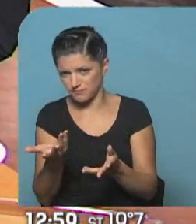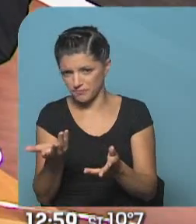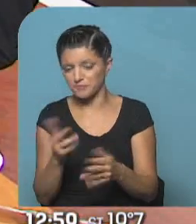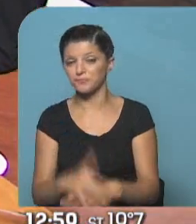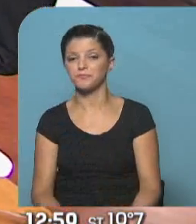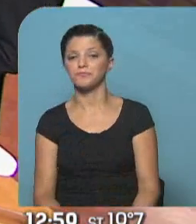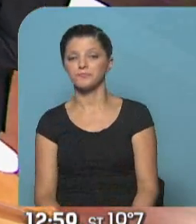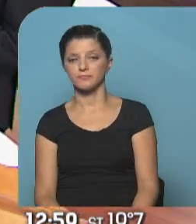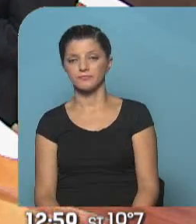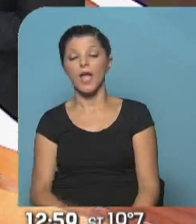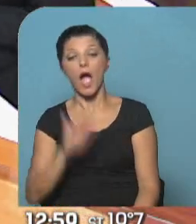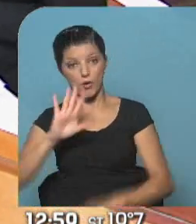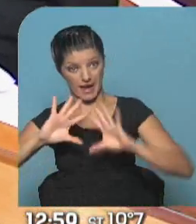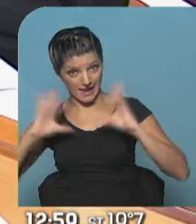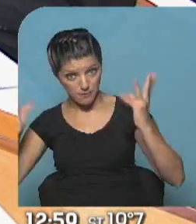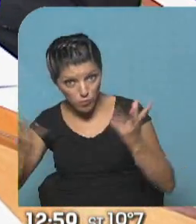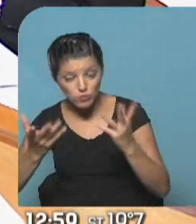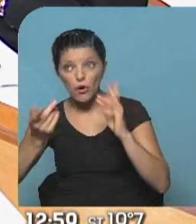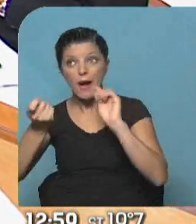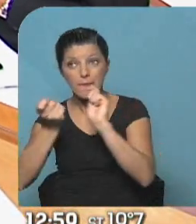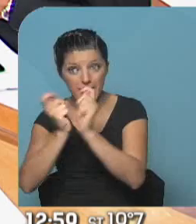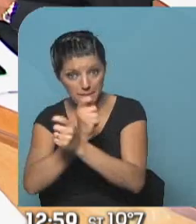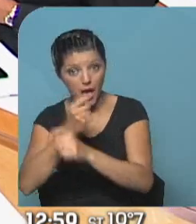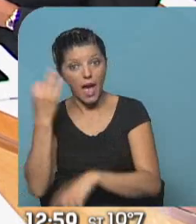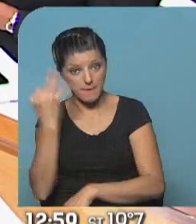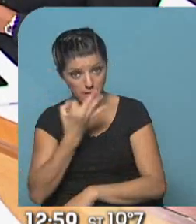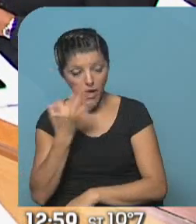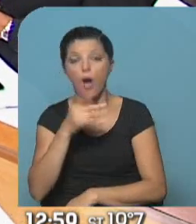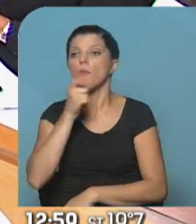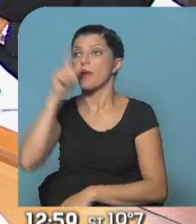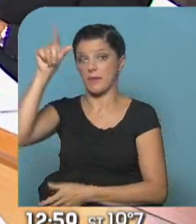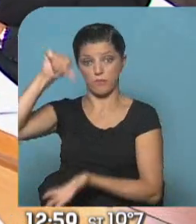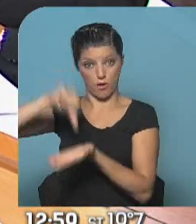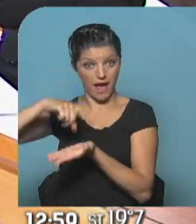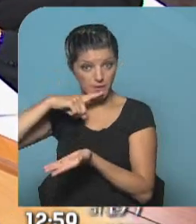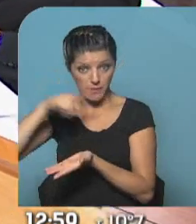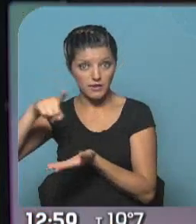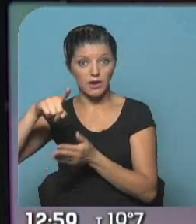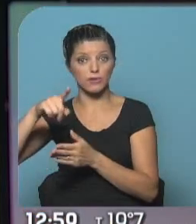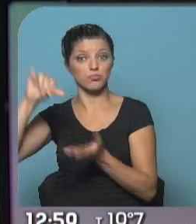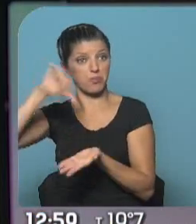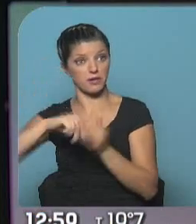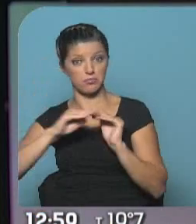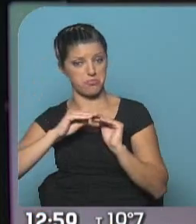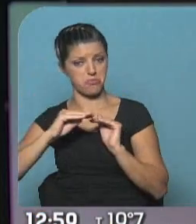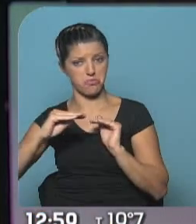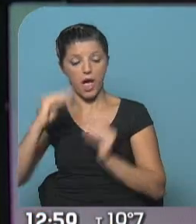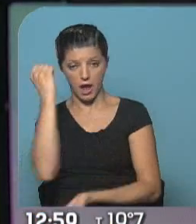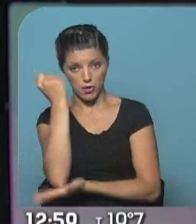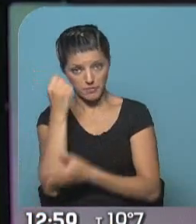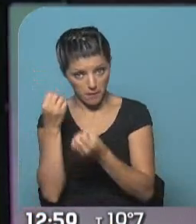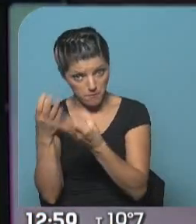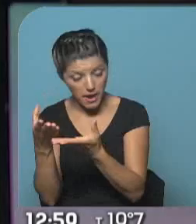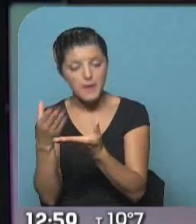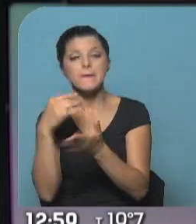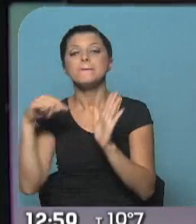se ha vuelto un lugar volátil, ¿no? Al mismo tiempo, Alemania sigue siendo un país muy estable, la economía anda bien, pero por supuesto Alemania